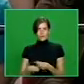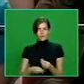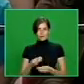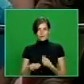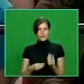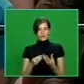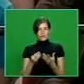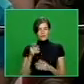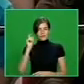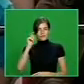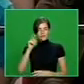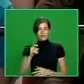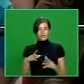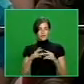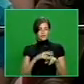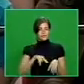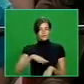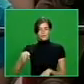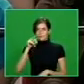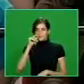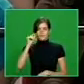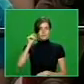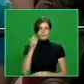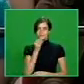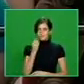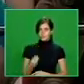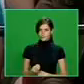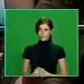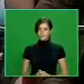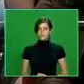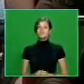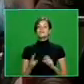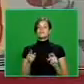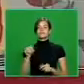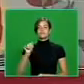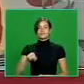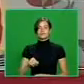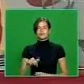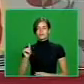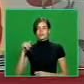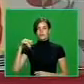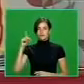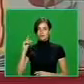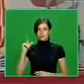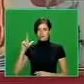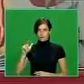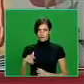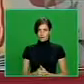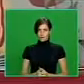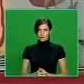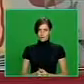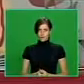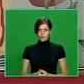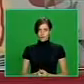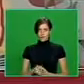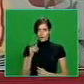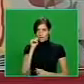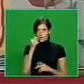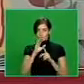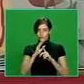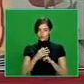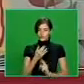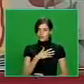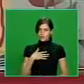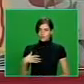darle formación integral a nuestros niños nuestras niñas y nuestros adolescentes Así es Fidel barbarito el Bárbaro de la cultura yo